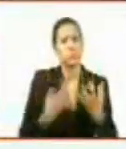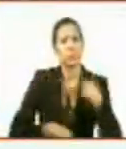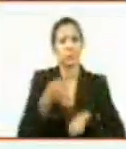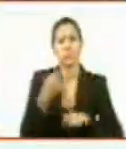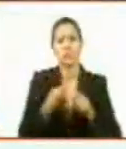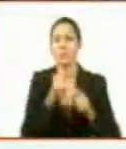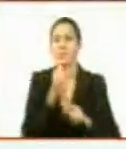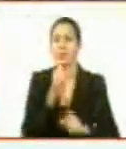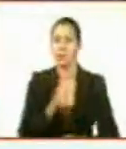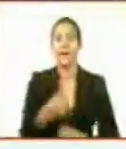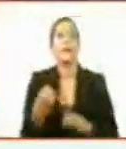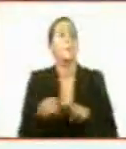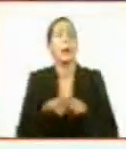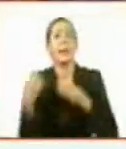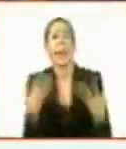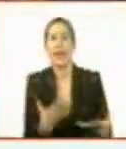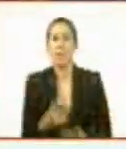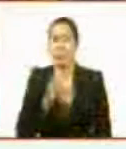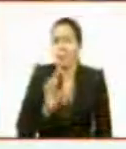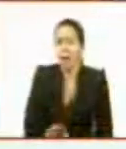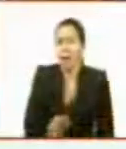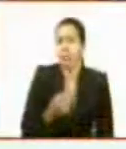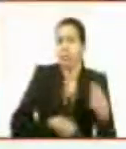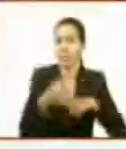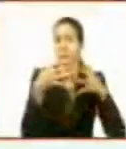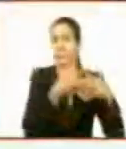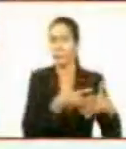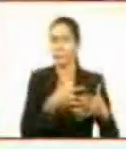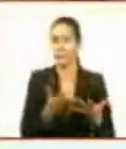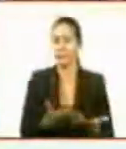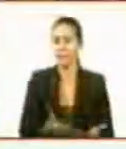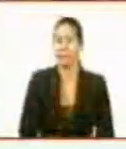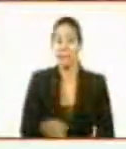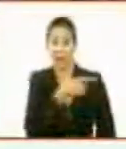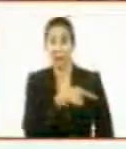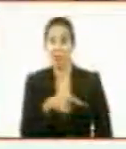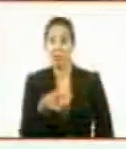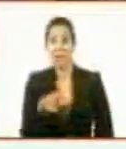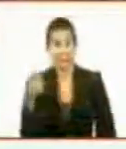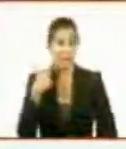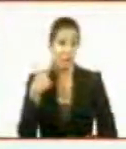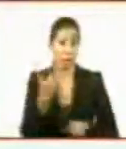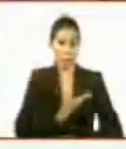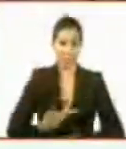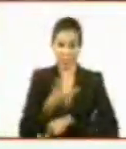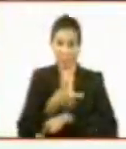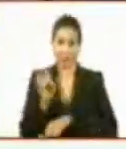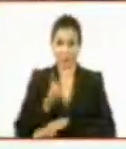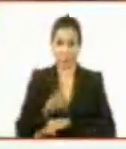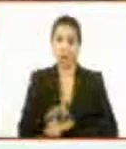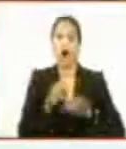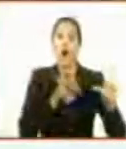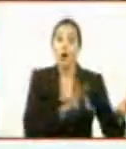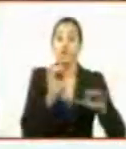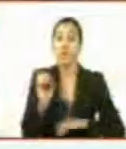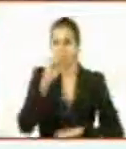vendiéndoselo, regalándoselo nada más ni nada menos que a Estados Unidos. Ellos regalaron el petróleo durante 80